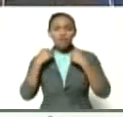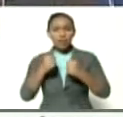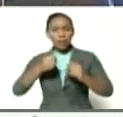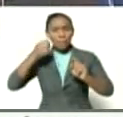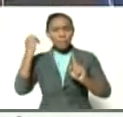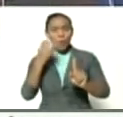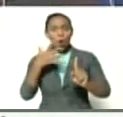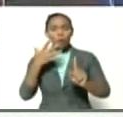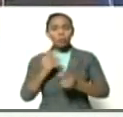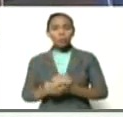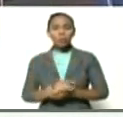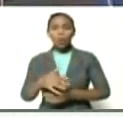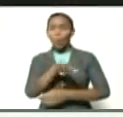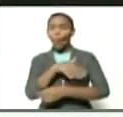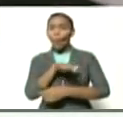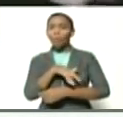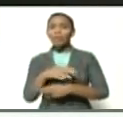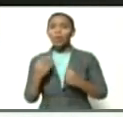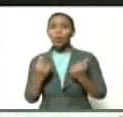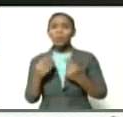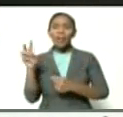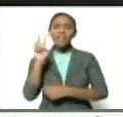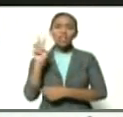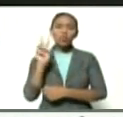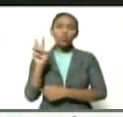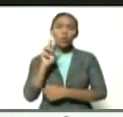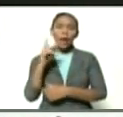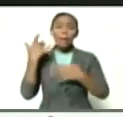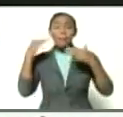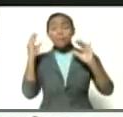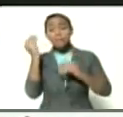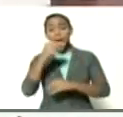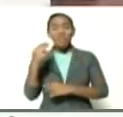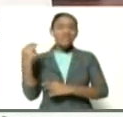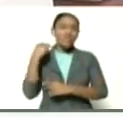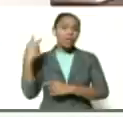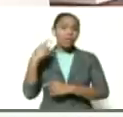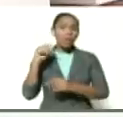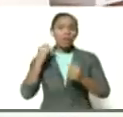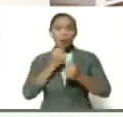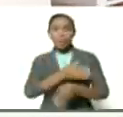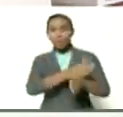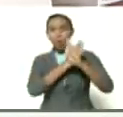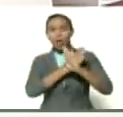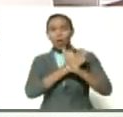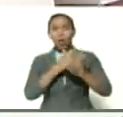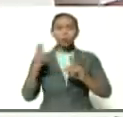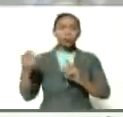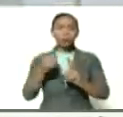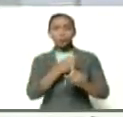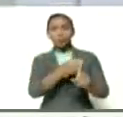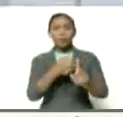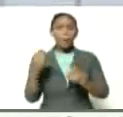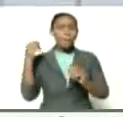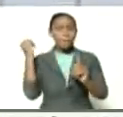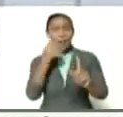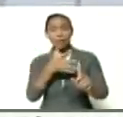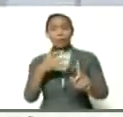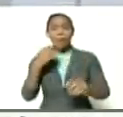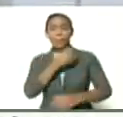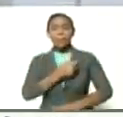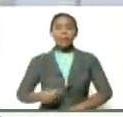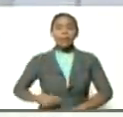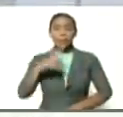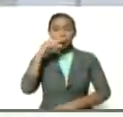impactada, donde la economía venezolana además víctima del bloqueo criminal también impactado, el presidente